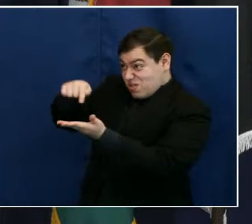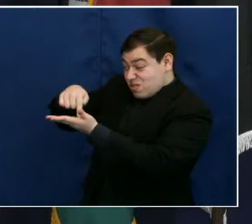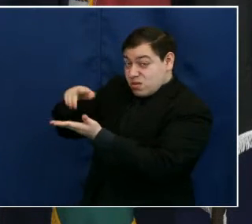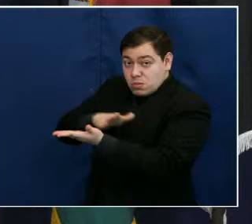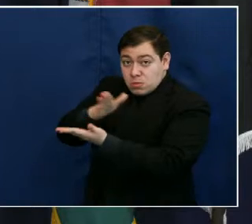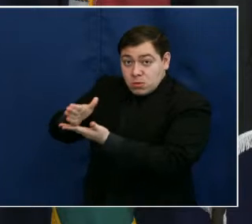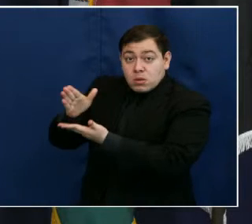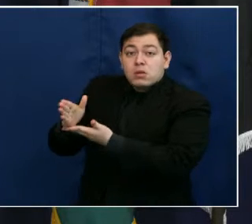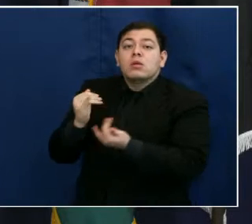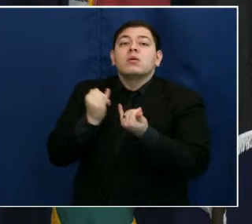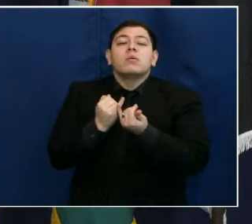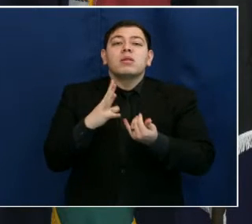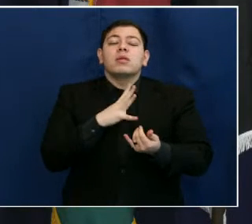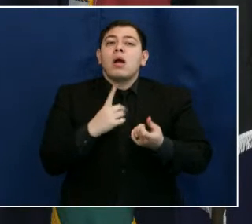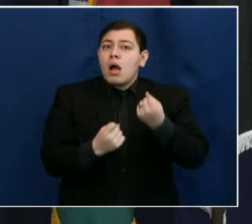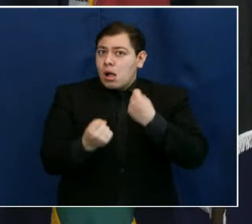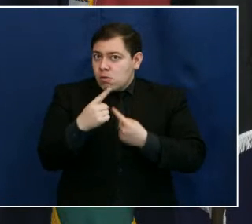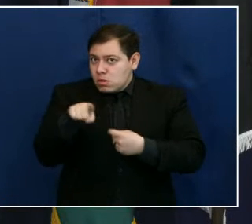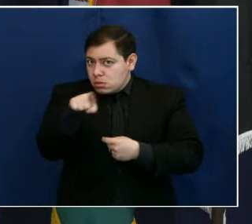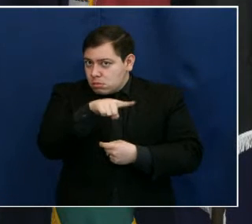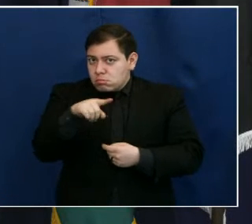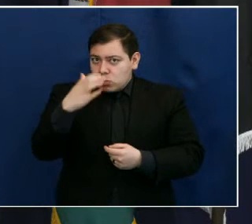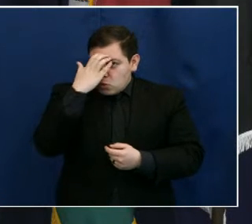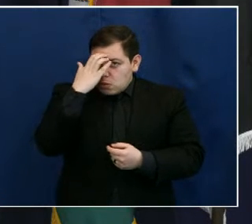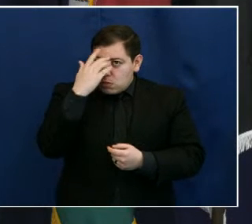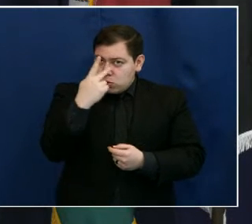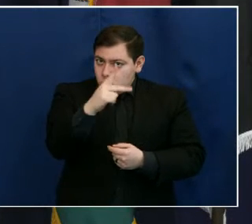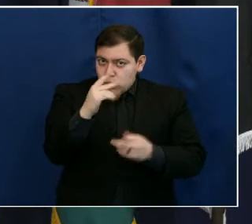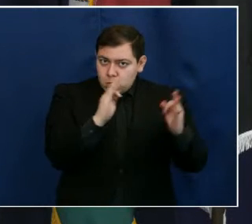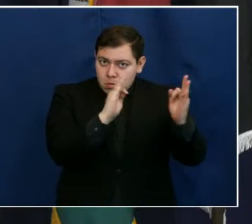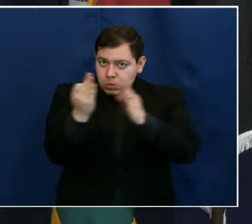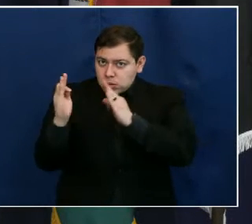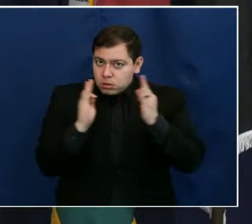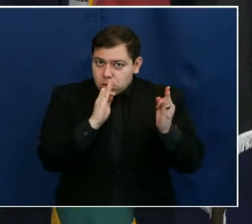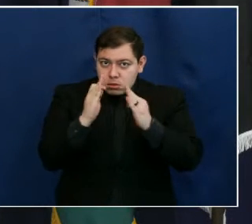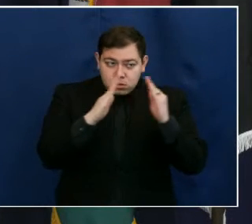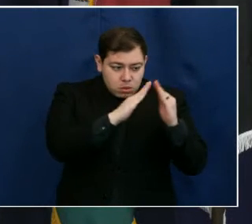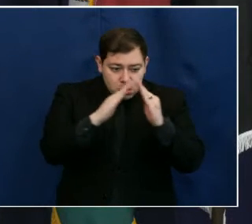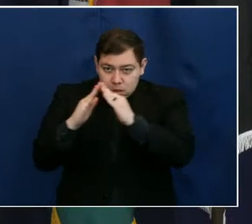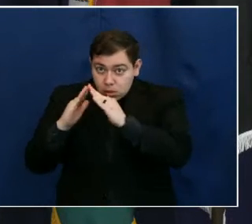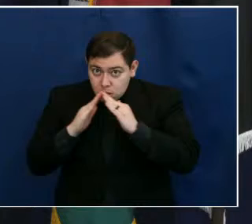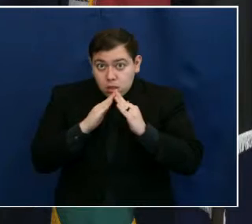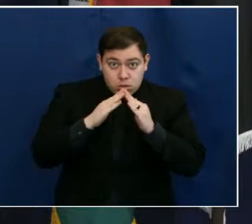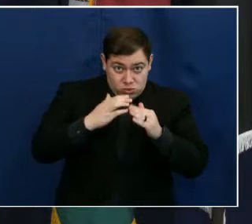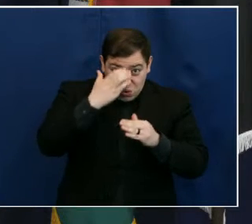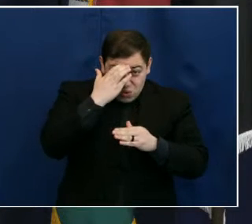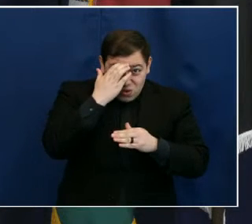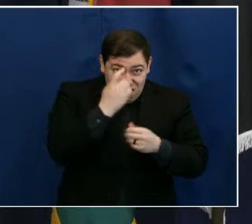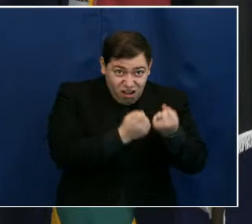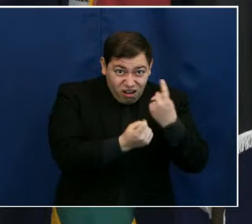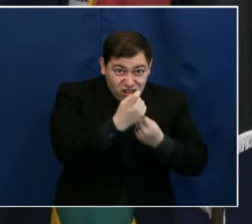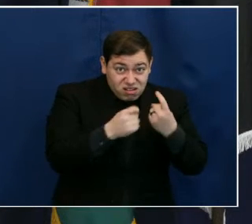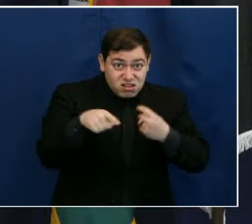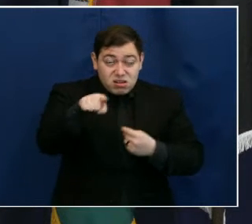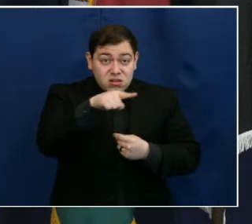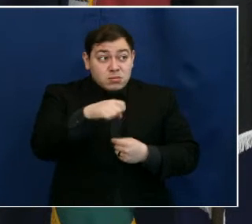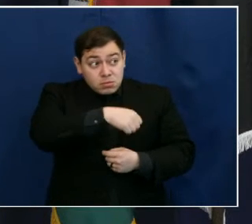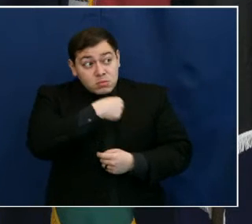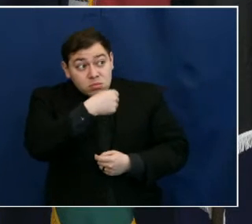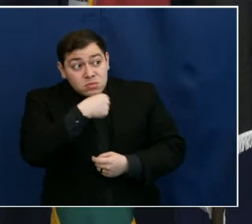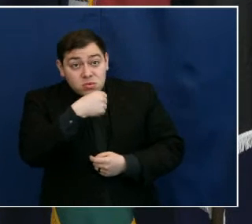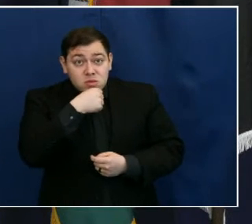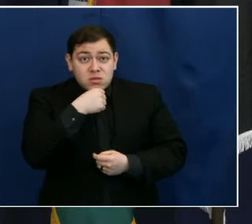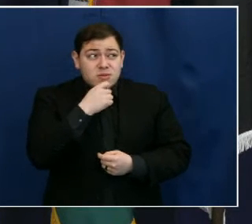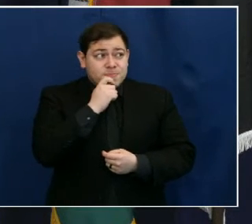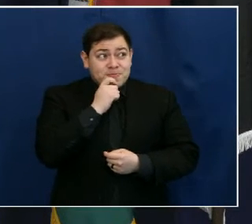todas las personas en la comunidad que si tienen algún vecino de la tercera edad, hay que informarles y ayudarles a que hagan su cita,